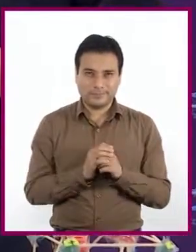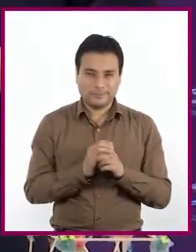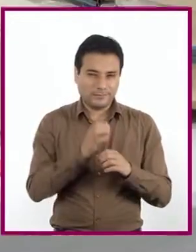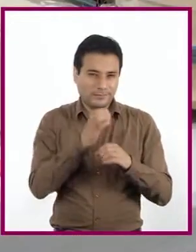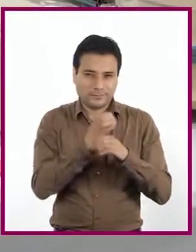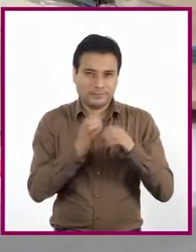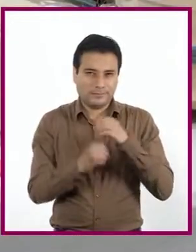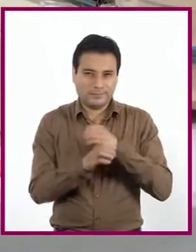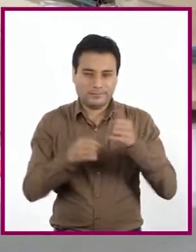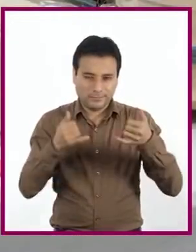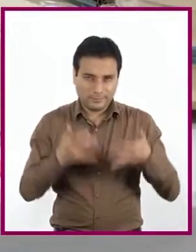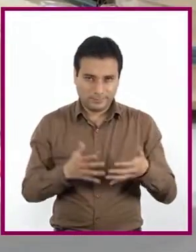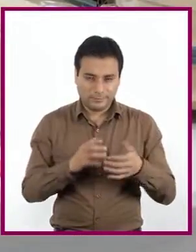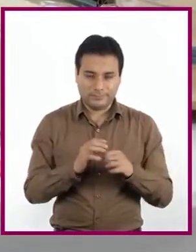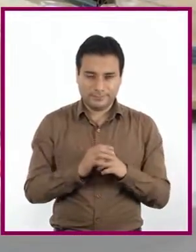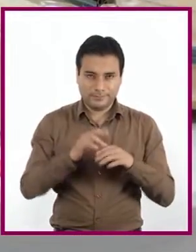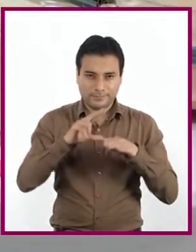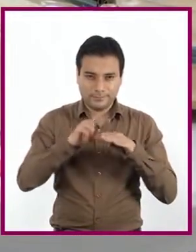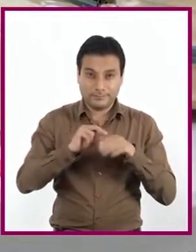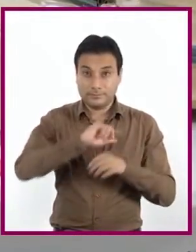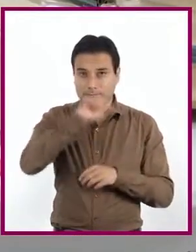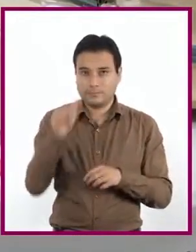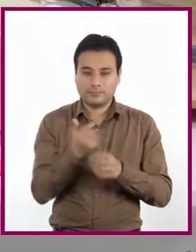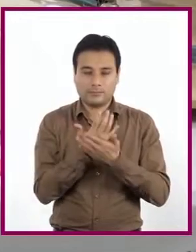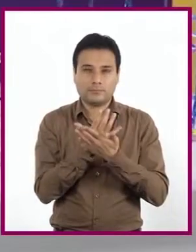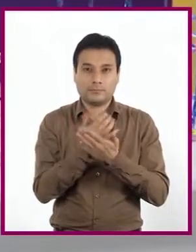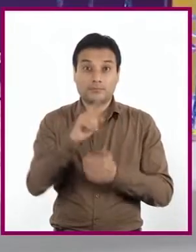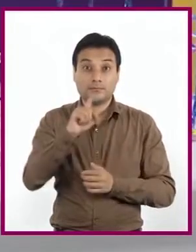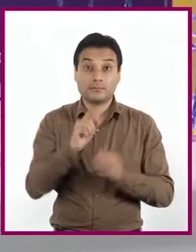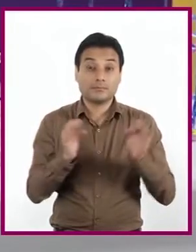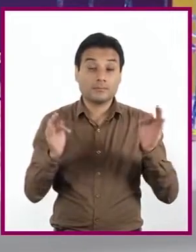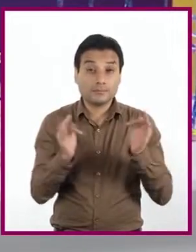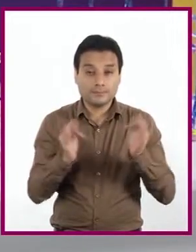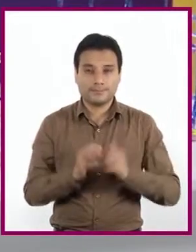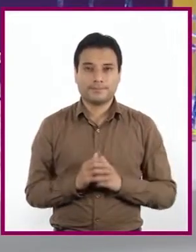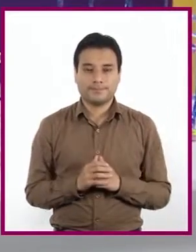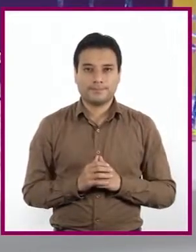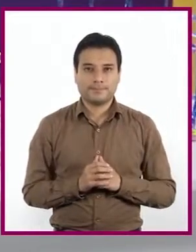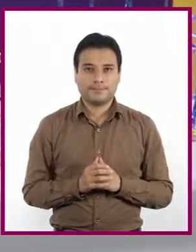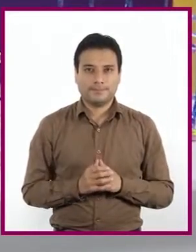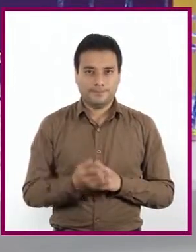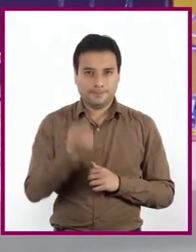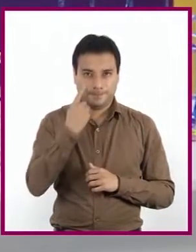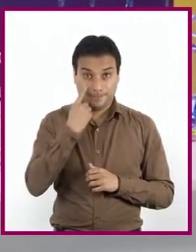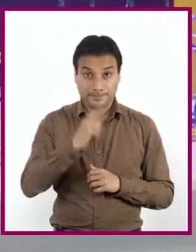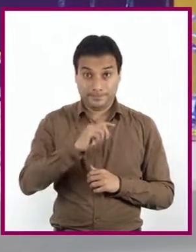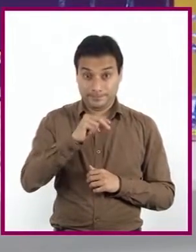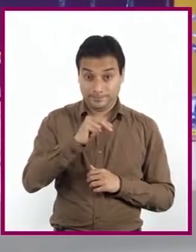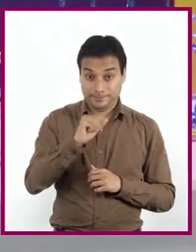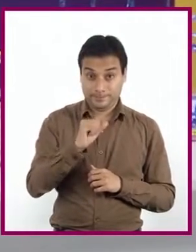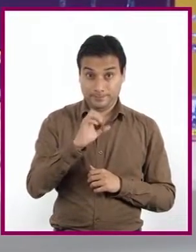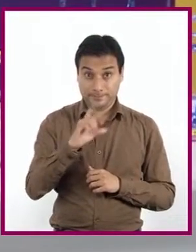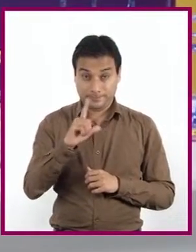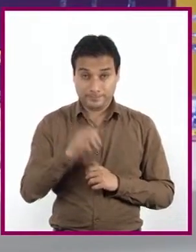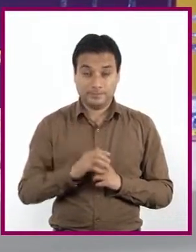lentamente. Al enfriarse el agua, el cloruro de sodio disminuye su capacidad de disolverse, por